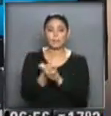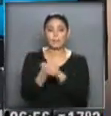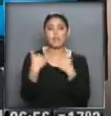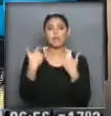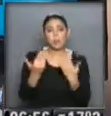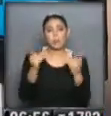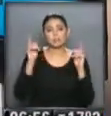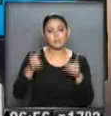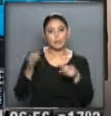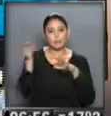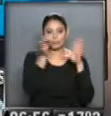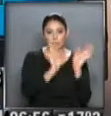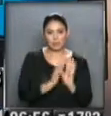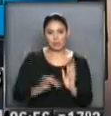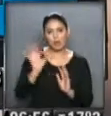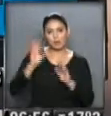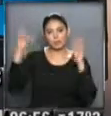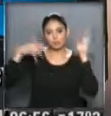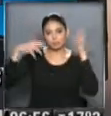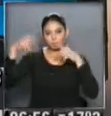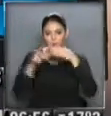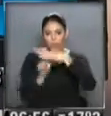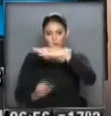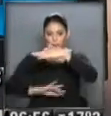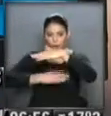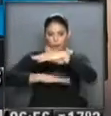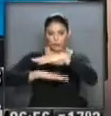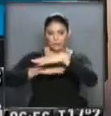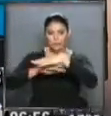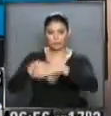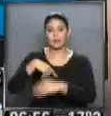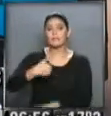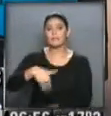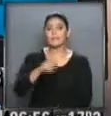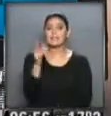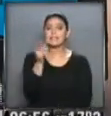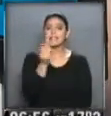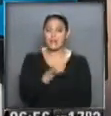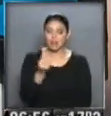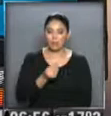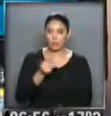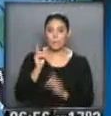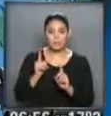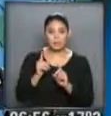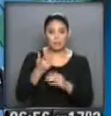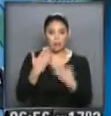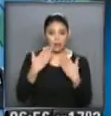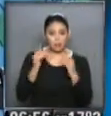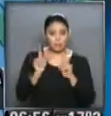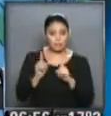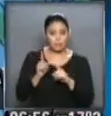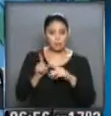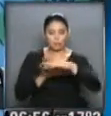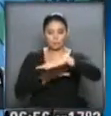probabilidad de lluvias y nevadas a lo largo de toda la región cordillerana. El día sábado, esta misma masa de aire ya